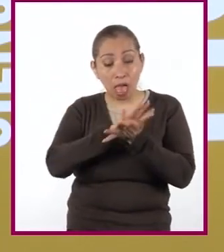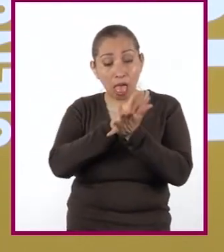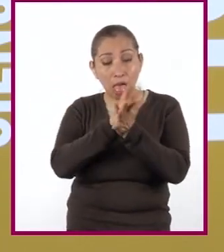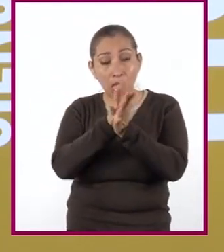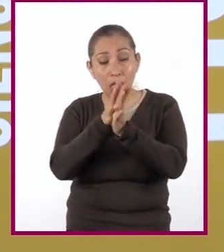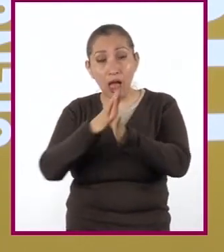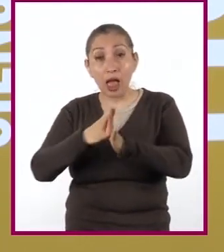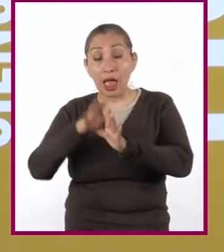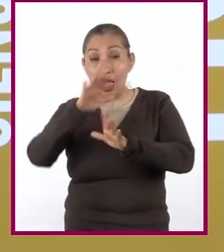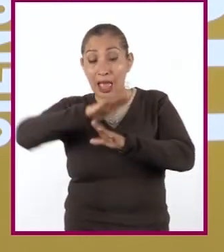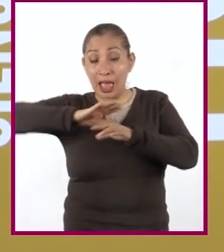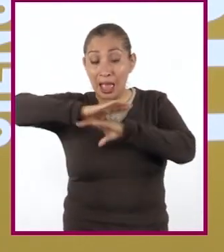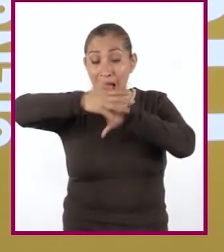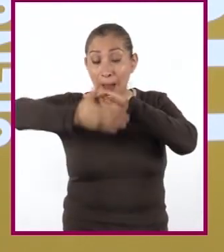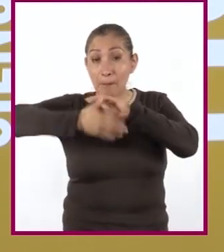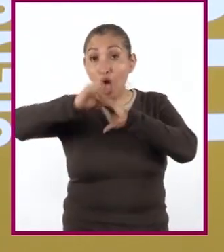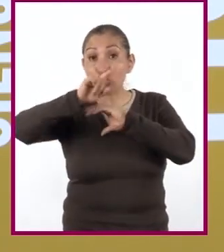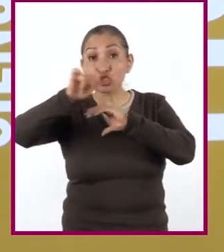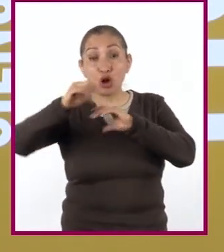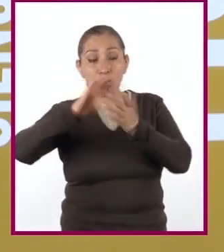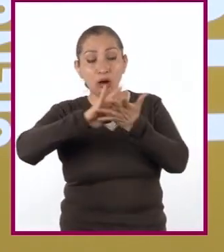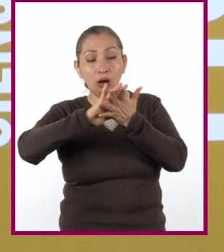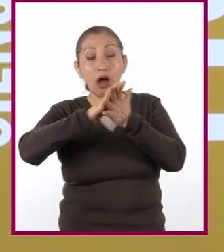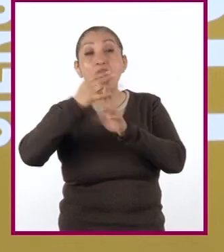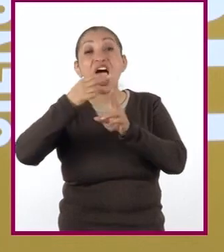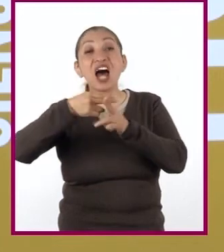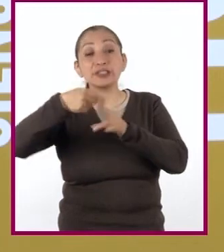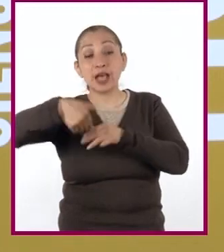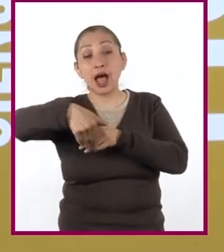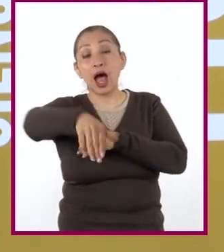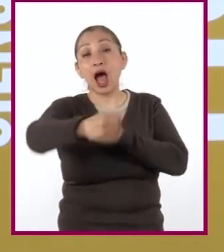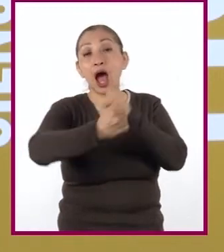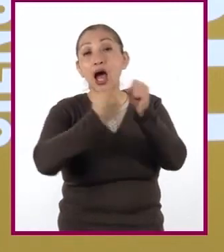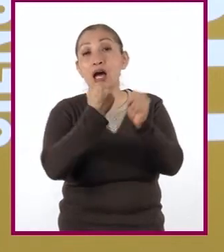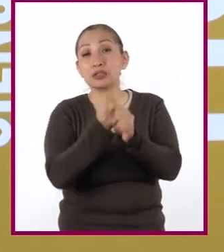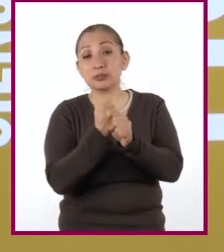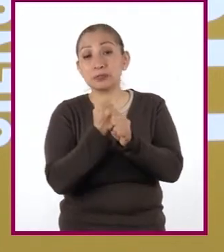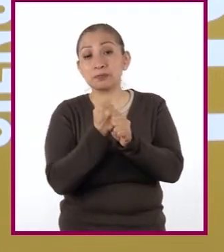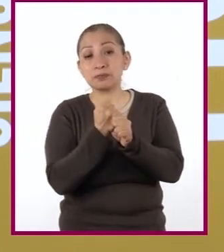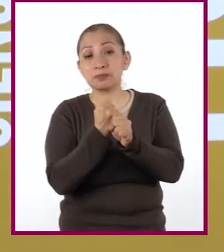la capa de ozono no ocurrirá sino hasta la década del